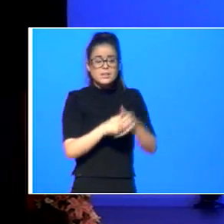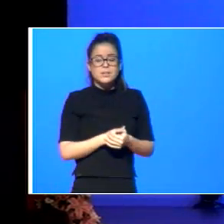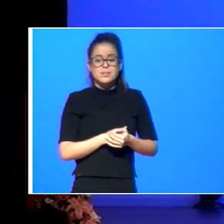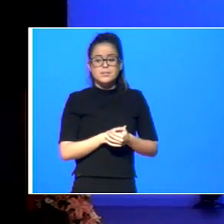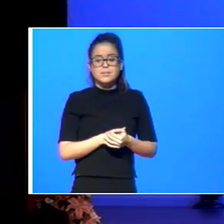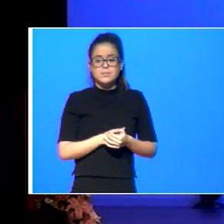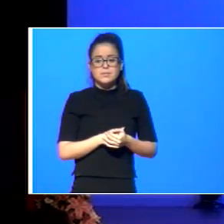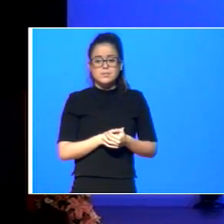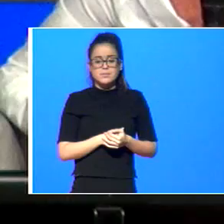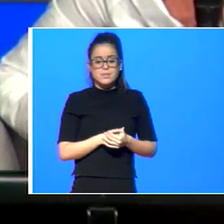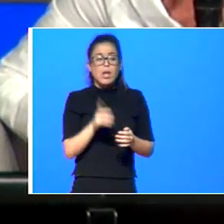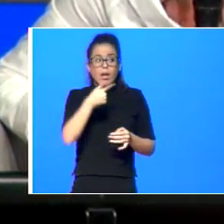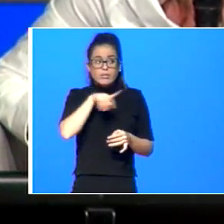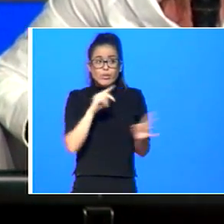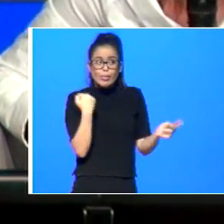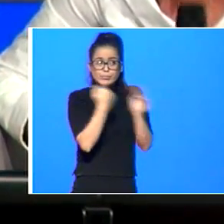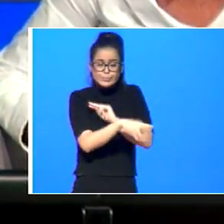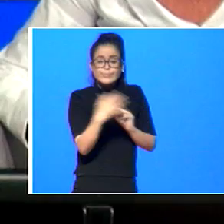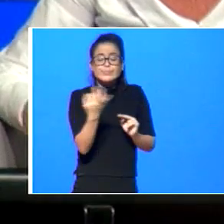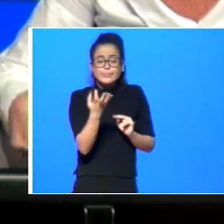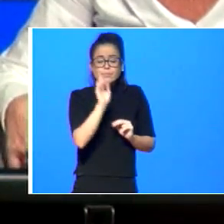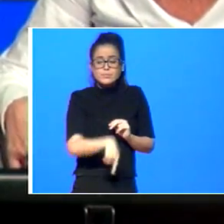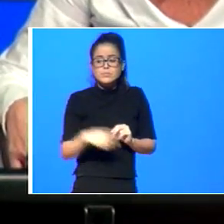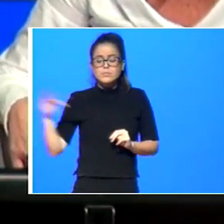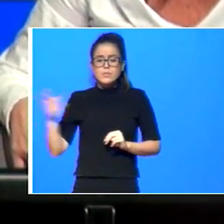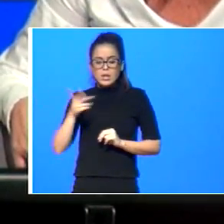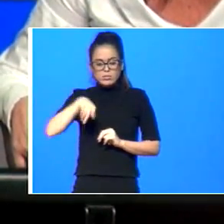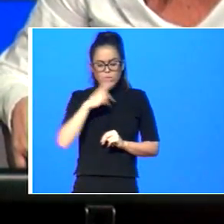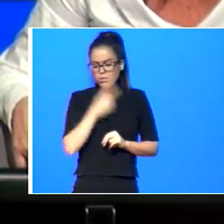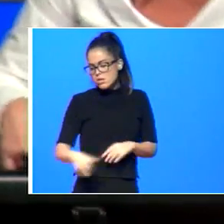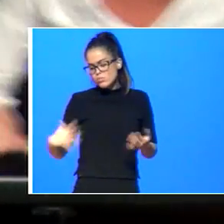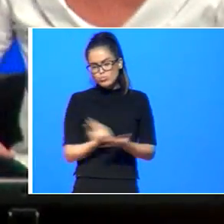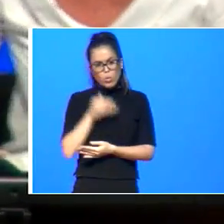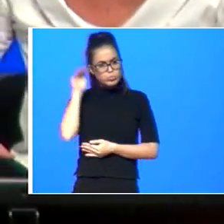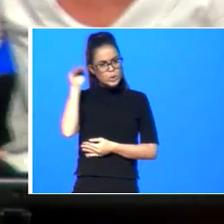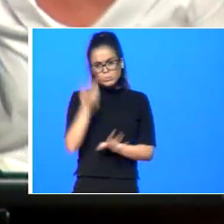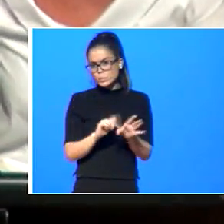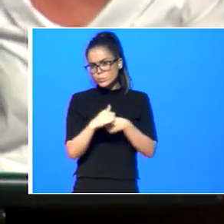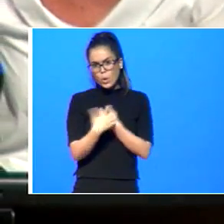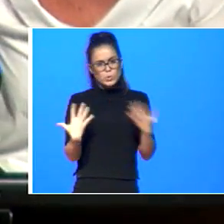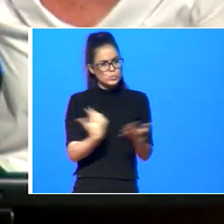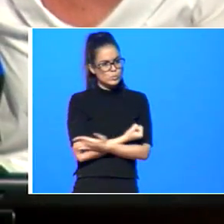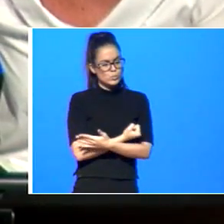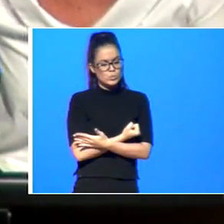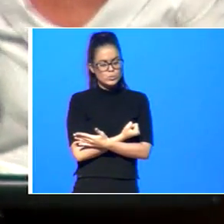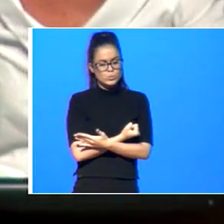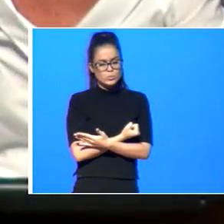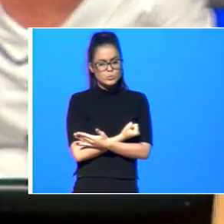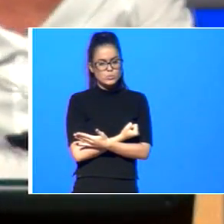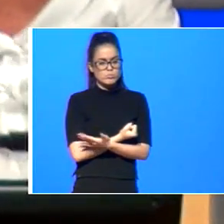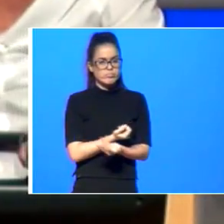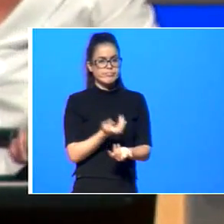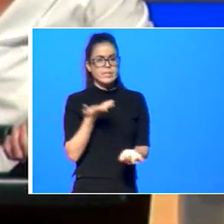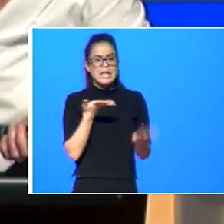que abordarlo. A ver, principios gure ikastetxean umiaz baten dira danak. danak, ze ez dira bakarrik gaitasun